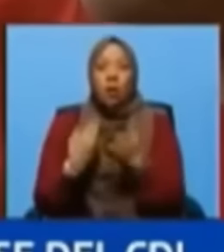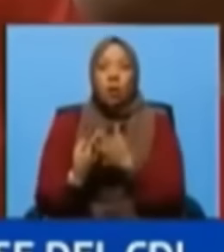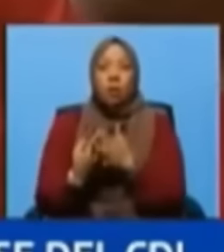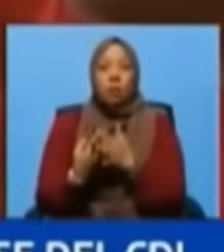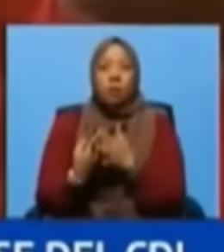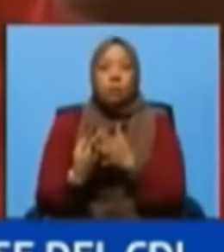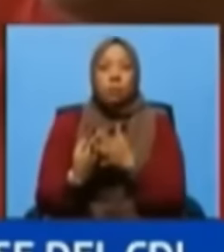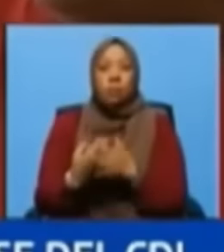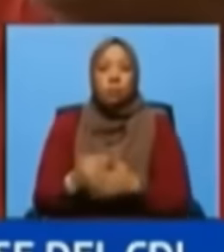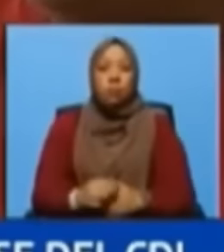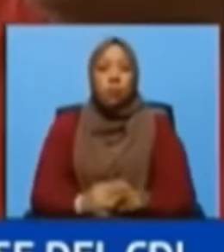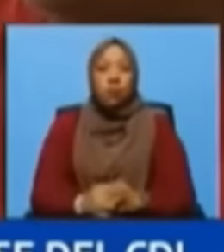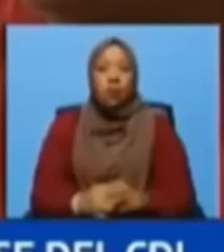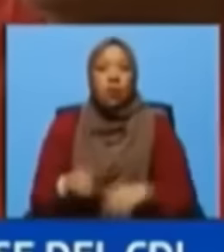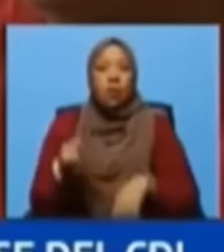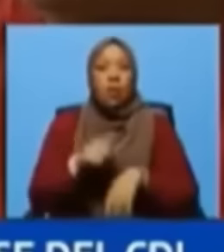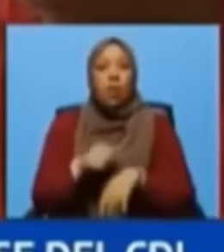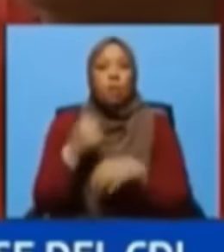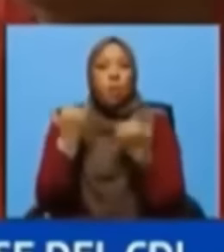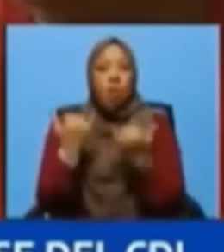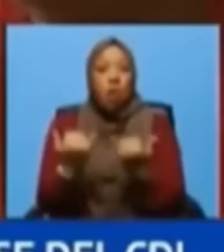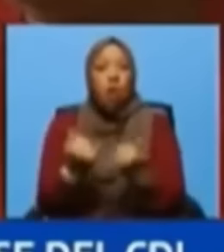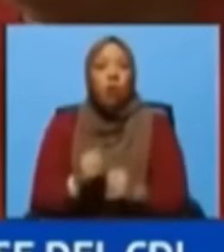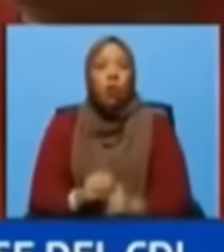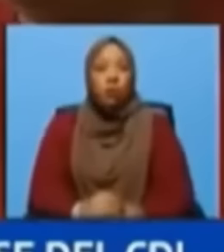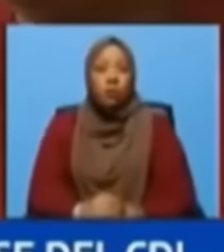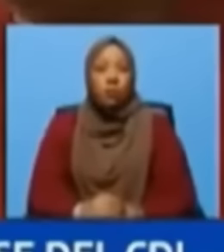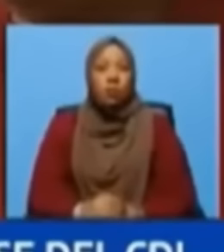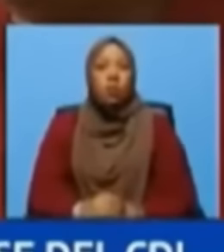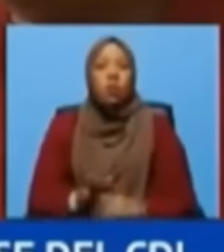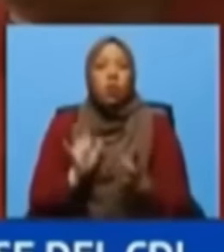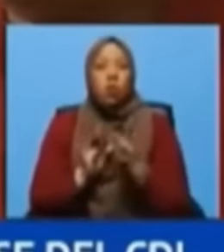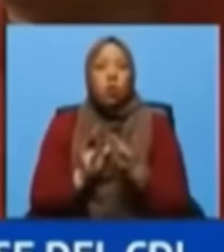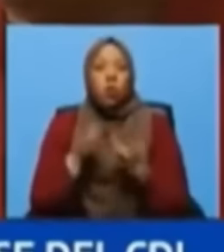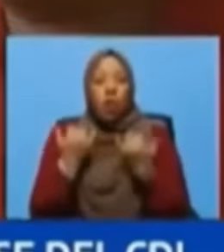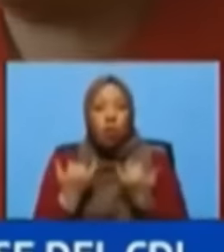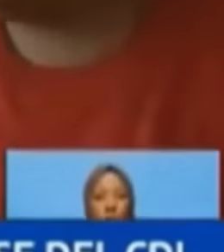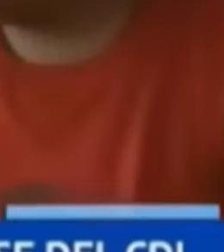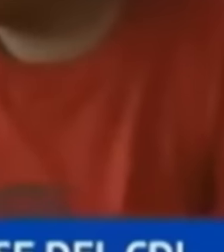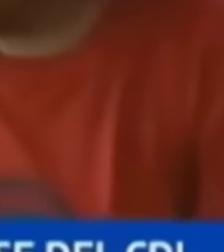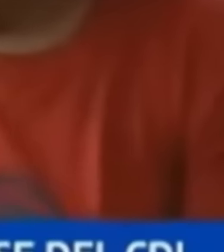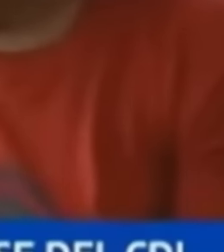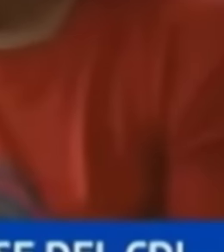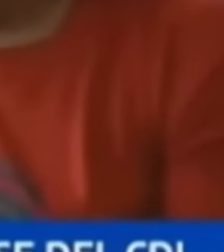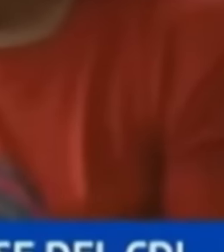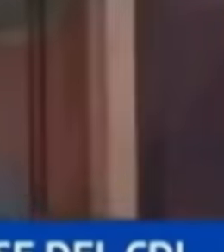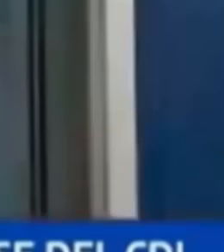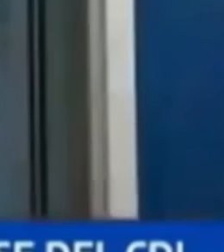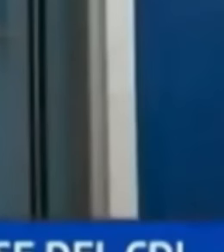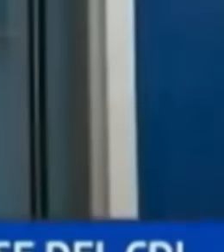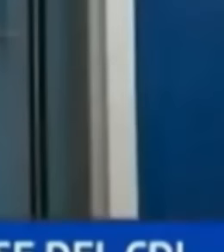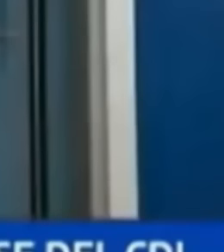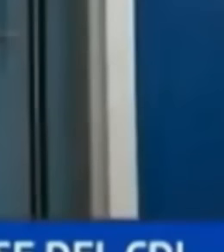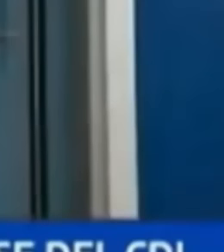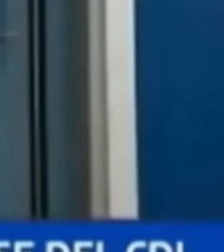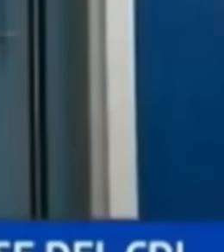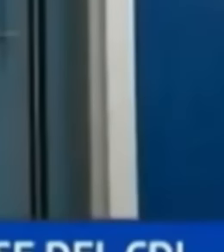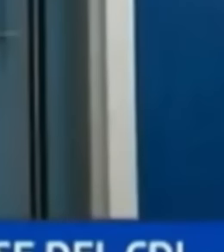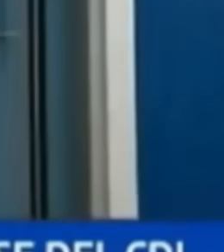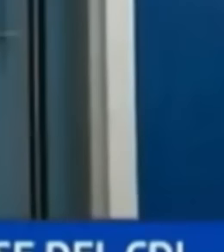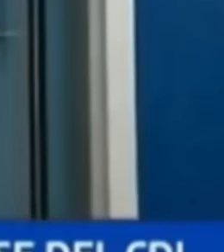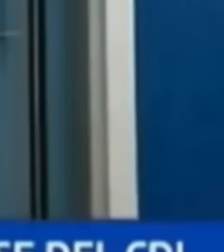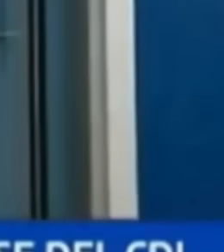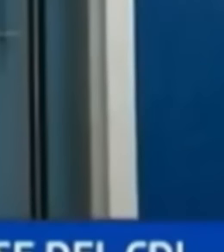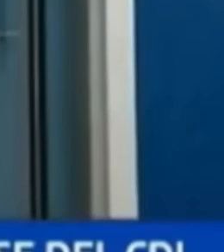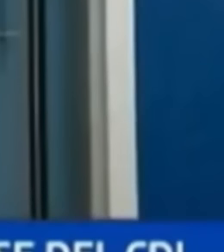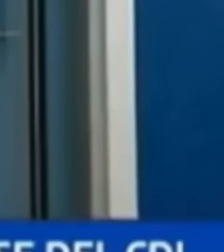ahorita en tiempo real a esta hora que ustedes me ven los planes criminales que estamos develando